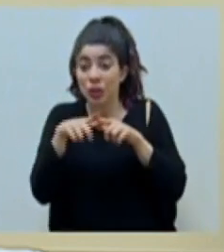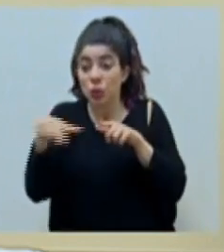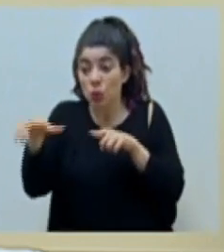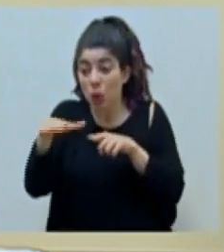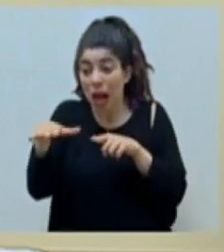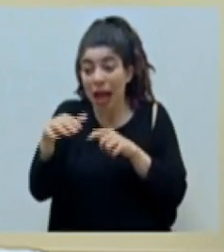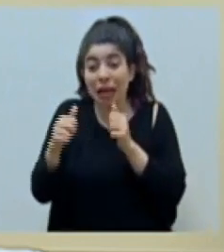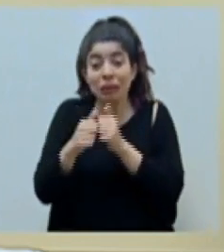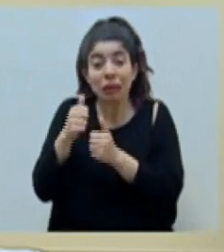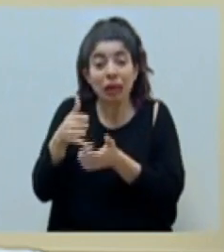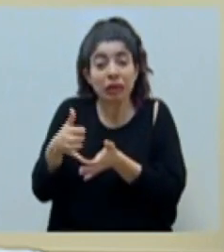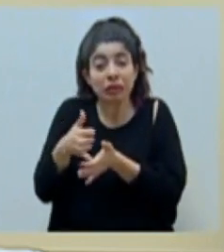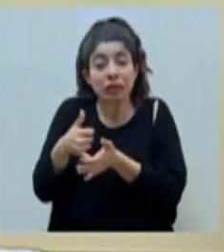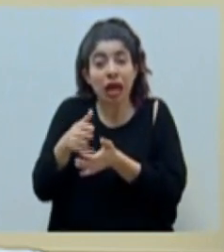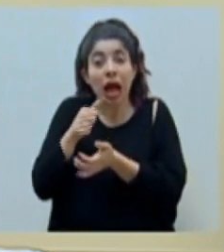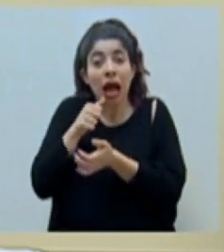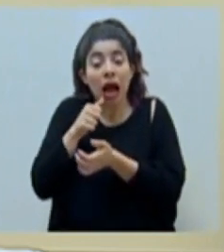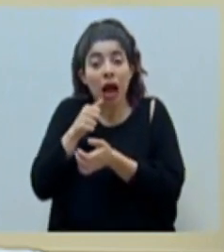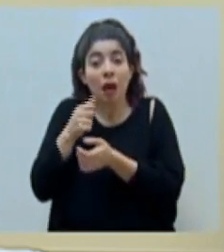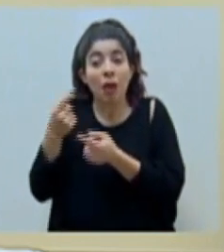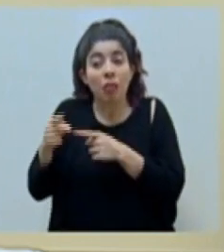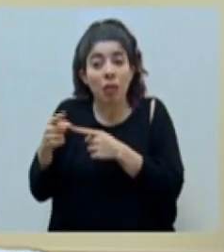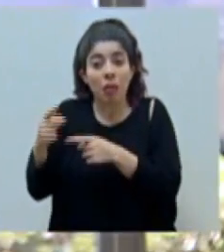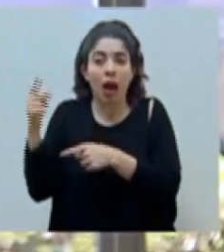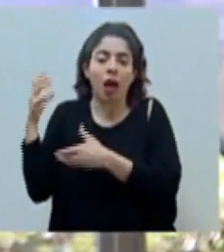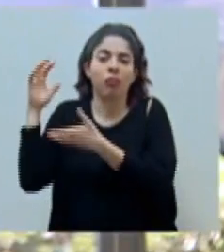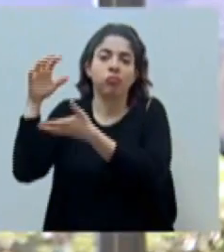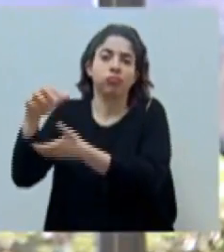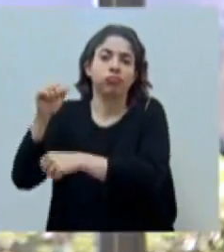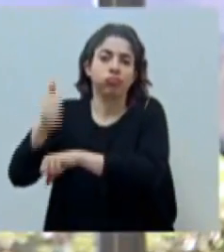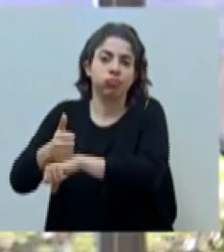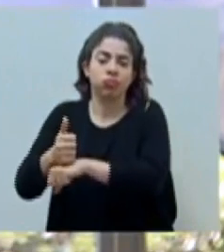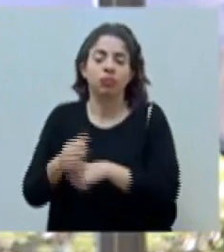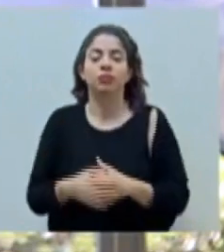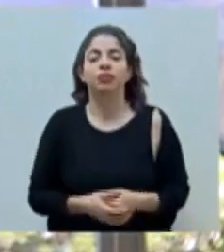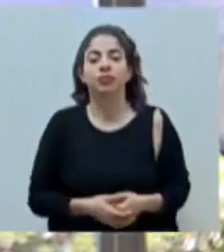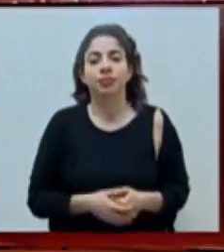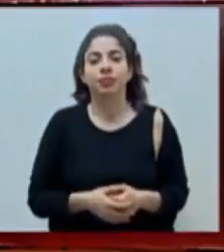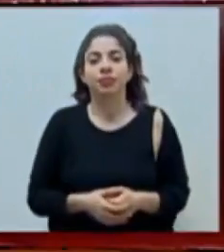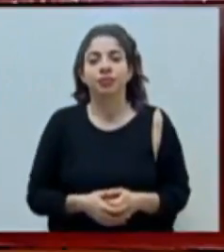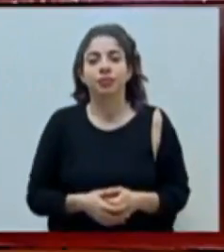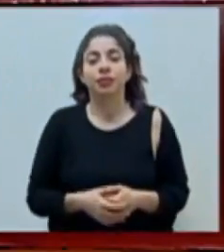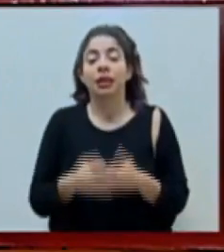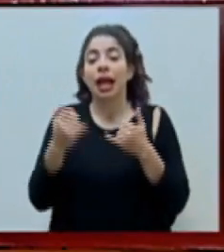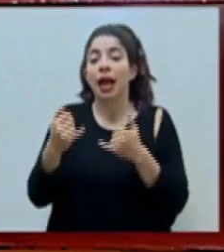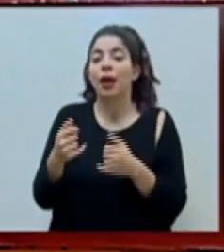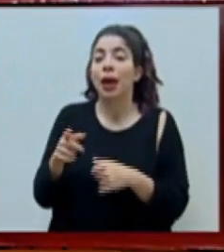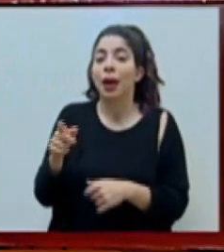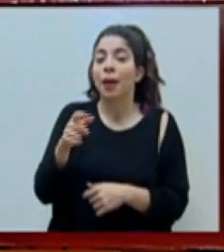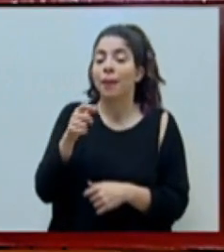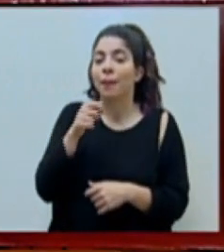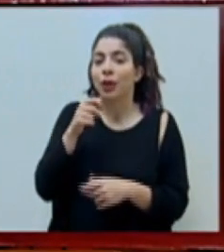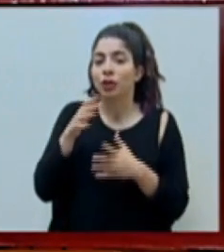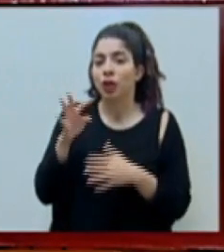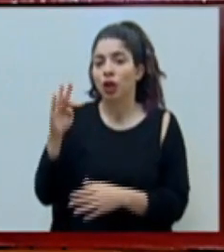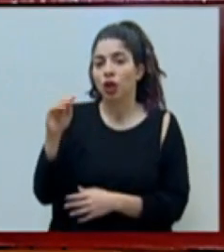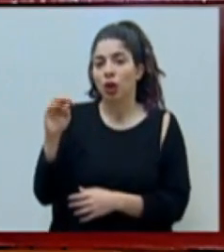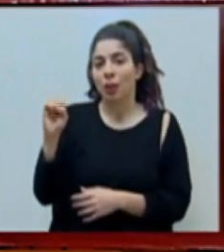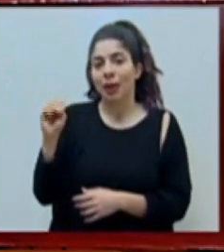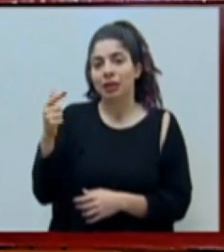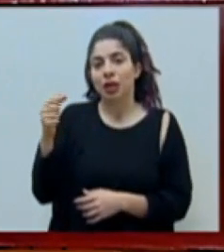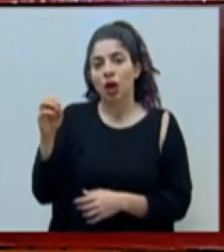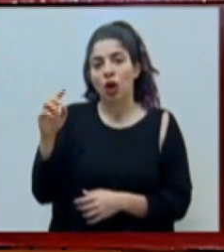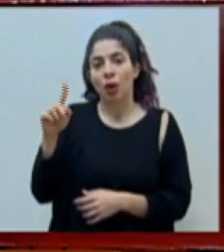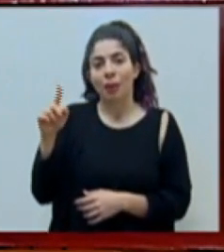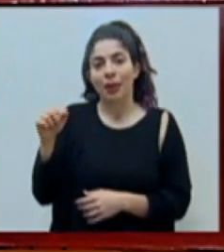sufrido de alguna afectación en temas de suministro de agua. Gracias. Continuamos con el colega Tomás Gómez del